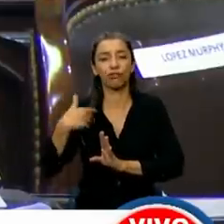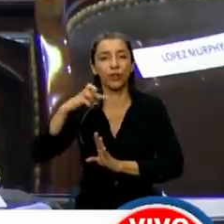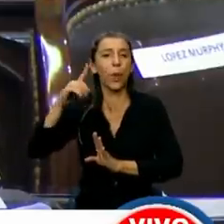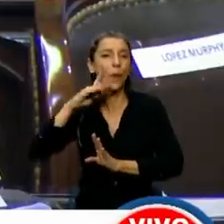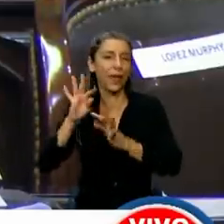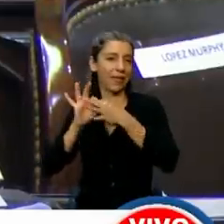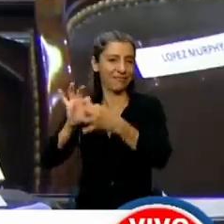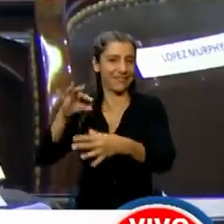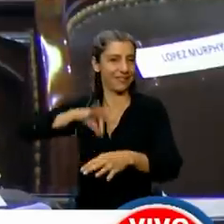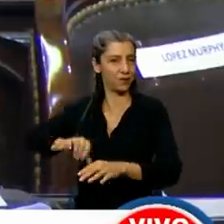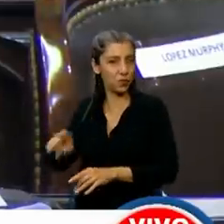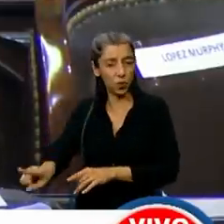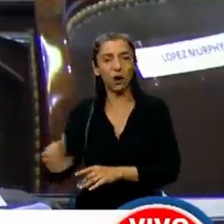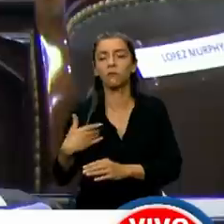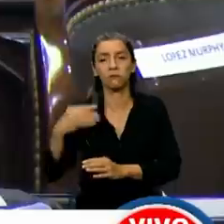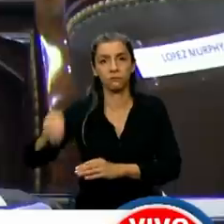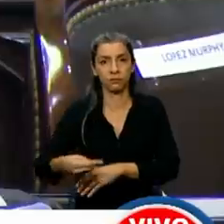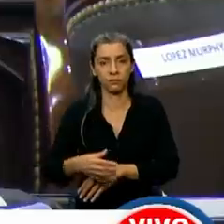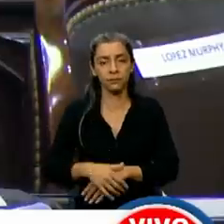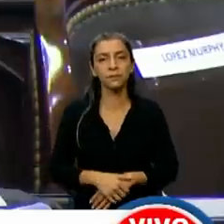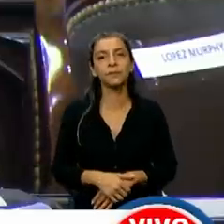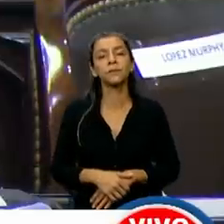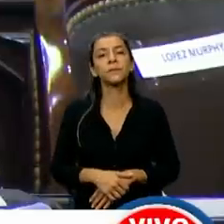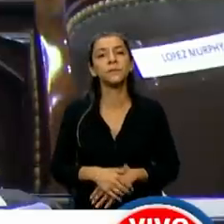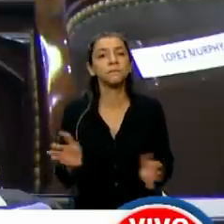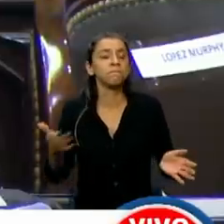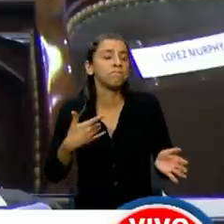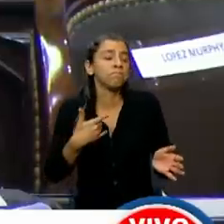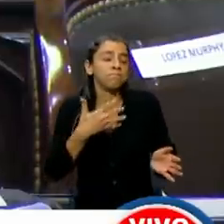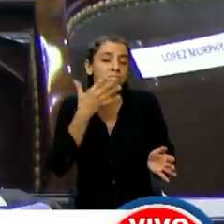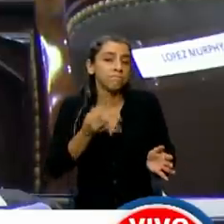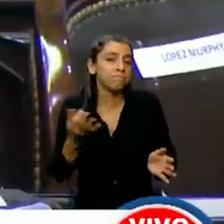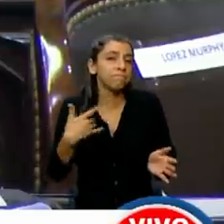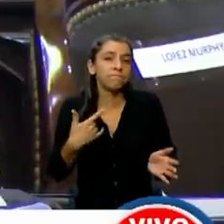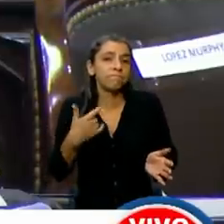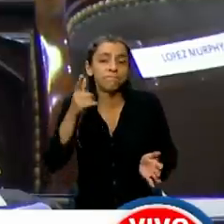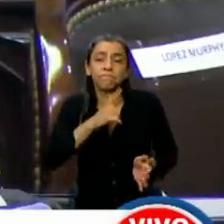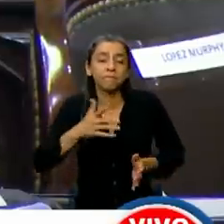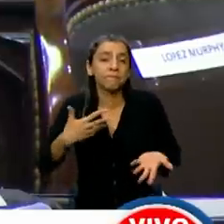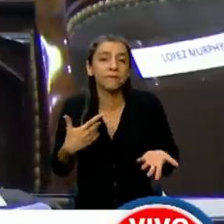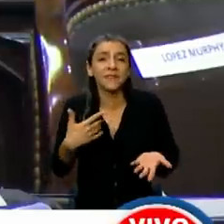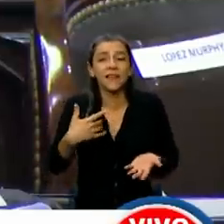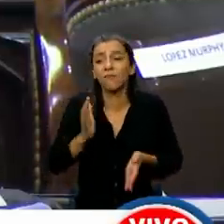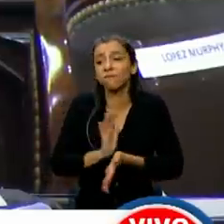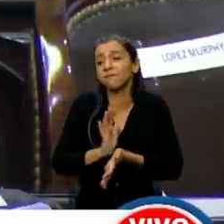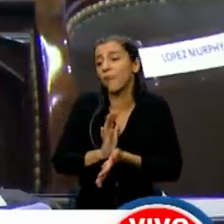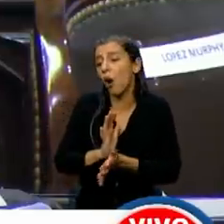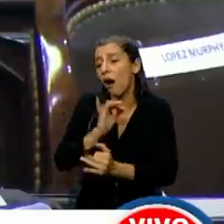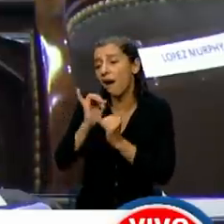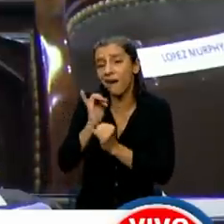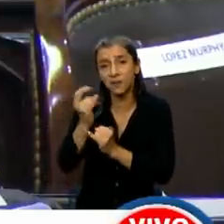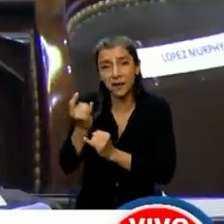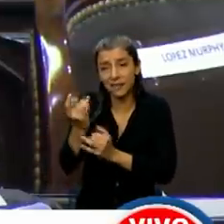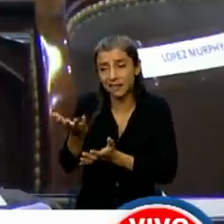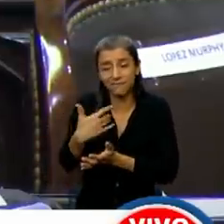ingresos no les voy a no la verdad presidente es que creo que no se le pueden mentir más a los jubilados